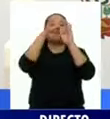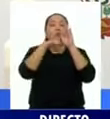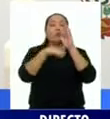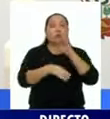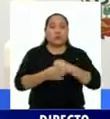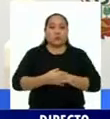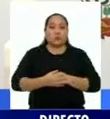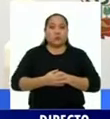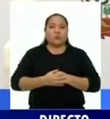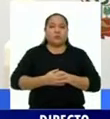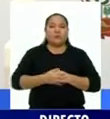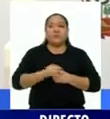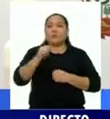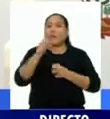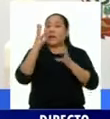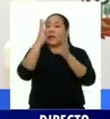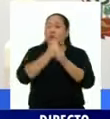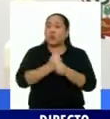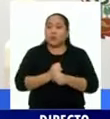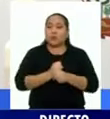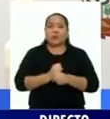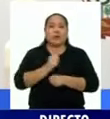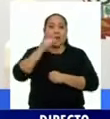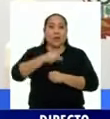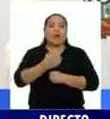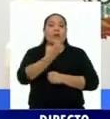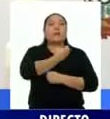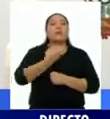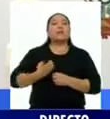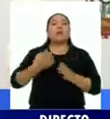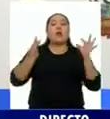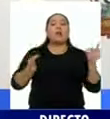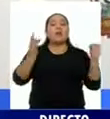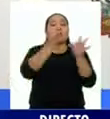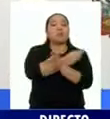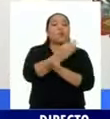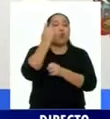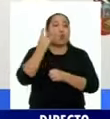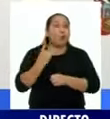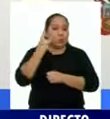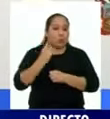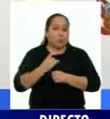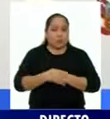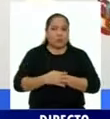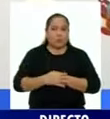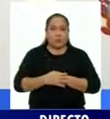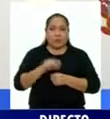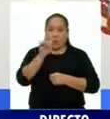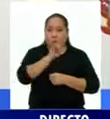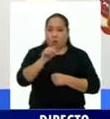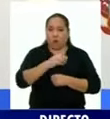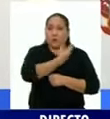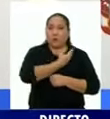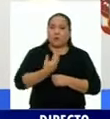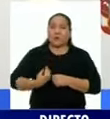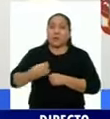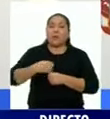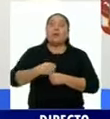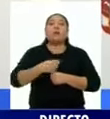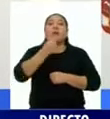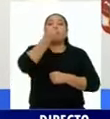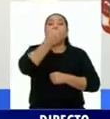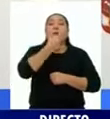Así que, en resumen, el gobierno de transición y emergencia, tal como el presidente Sagasti siempre lo